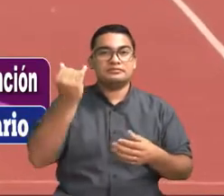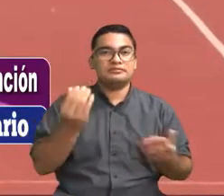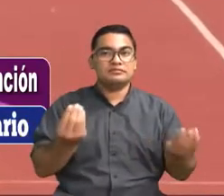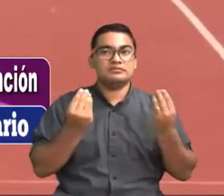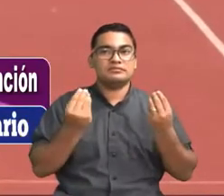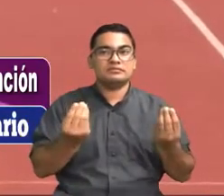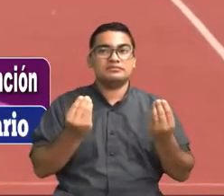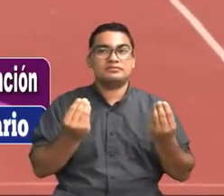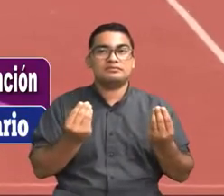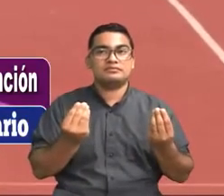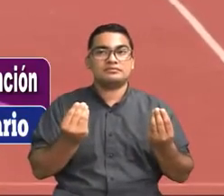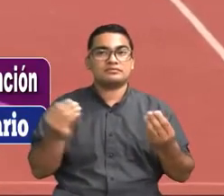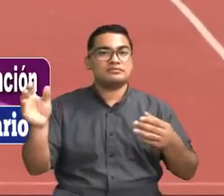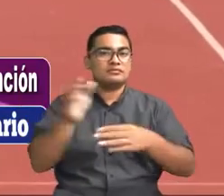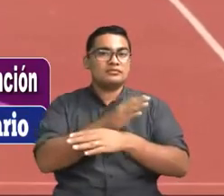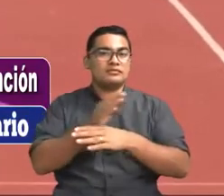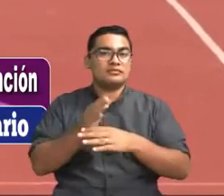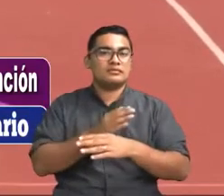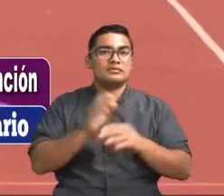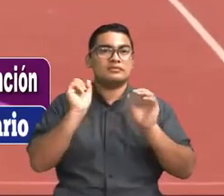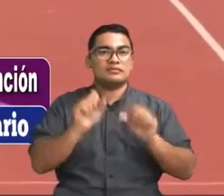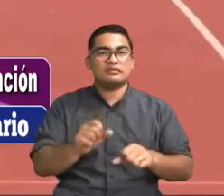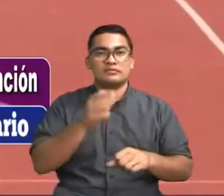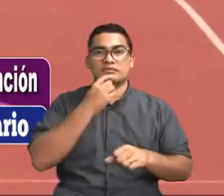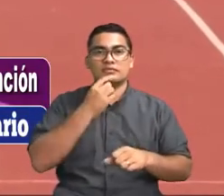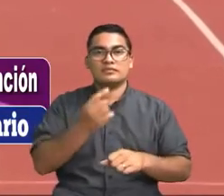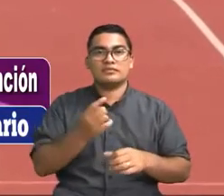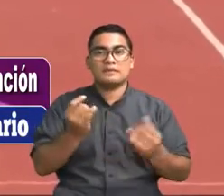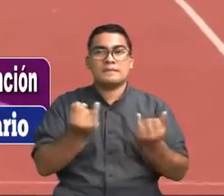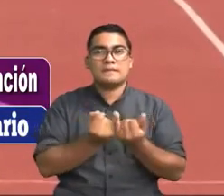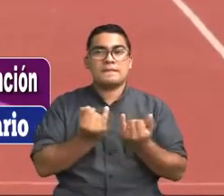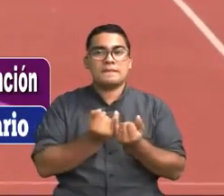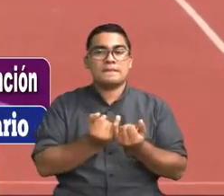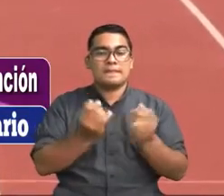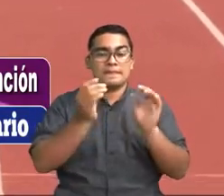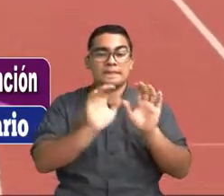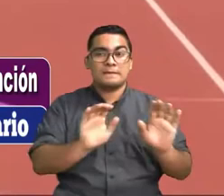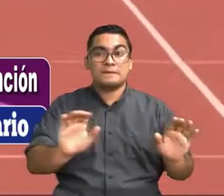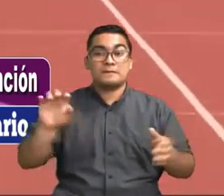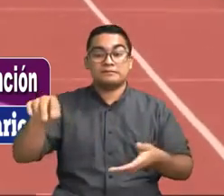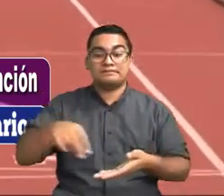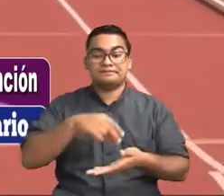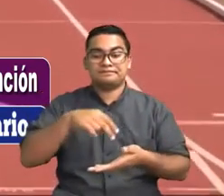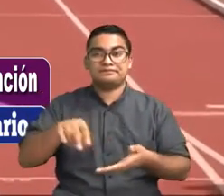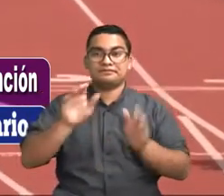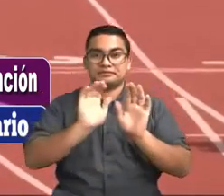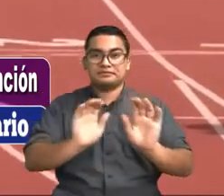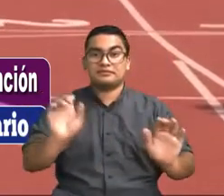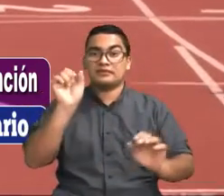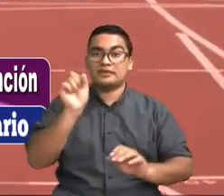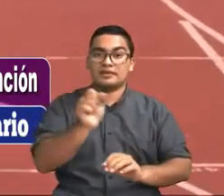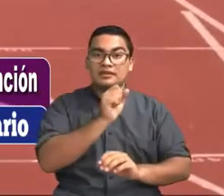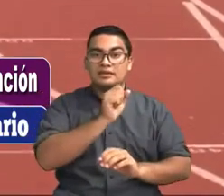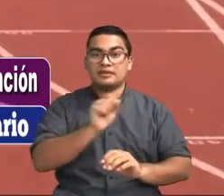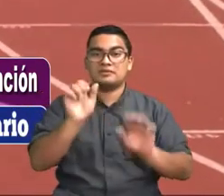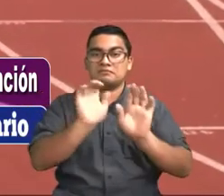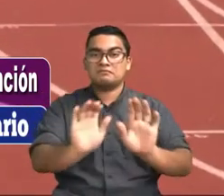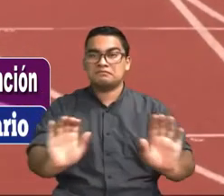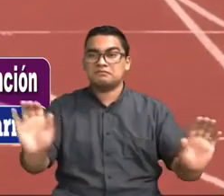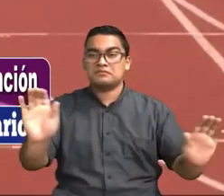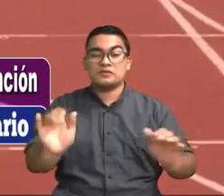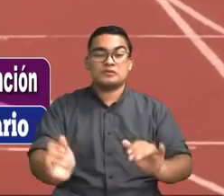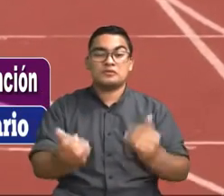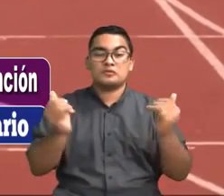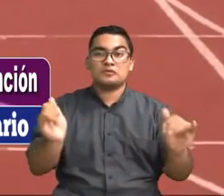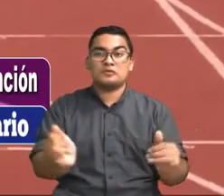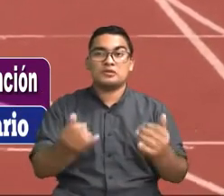mucha inteligencia múltiple, podríamos decir, porque ahí vemos a niños que bailan, vemos niños que cantan, vemos niños que